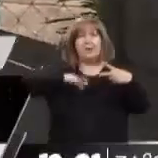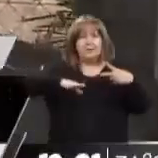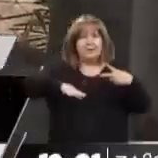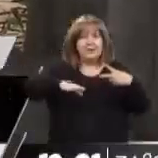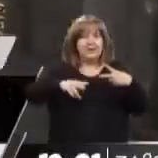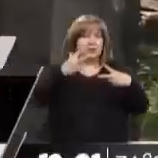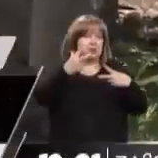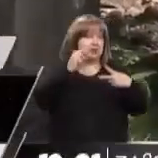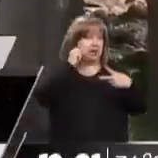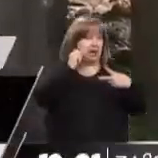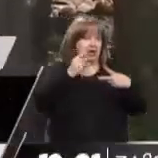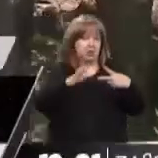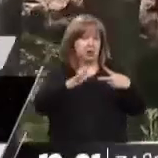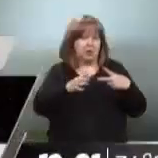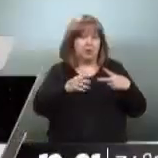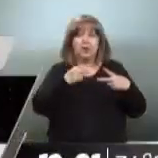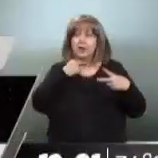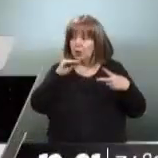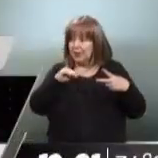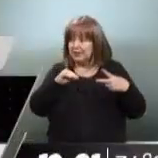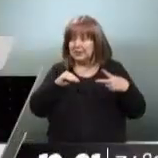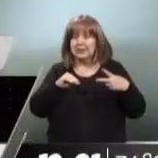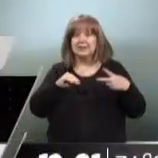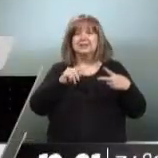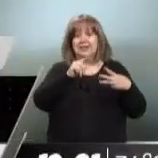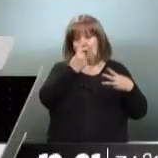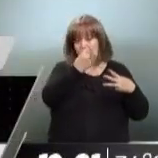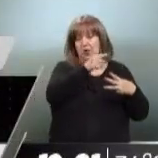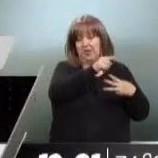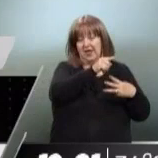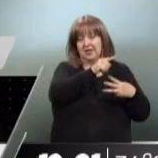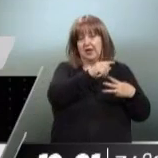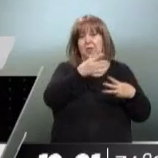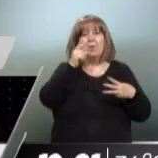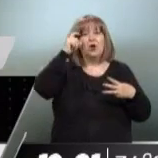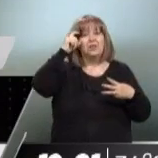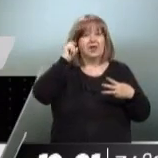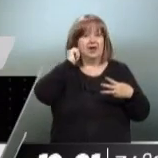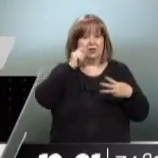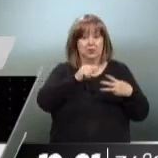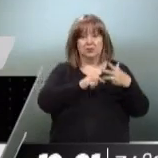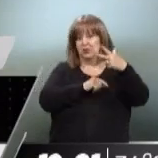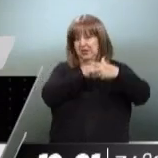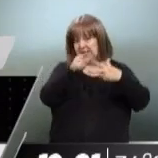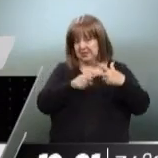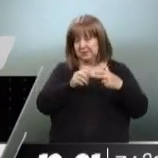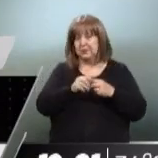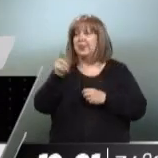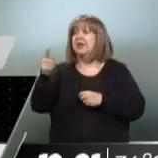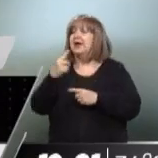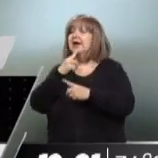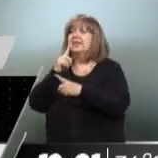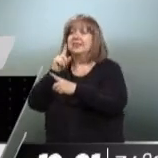chico tendrá unos 3 años. ¿Pero hay otro hijo también? Un hijo de ella que calculo que tendrá como 10. ¿Y acá vive con la tía y